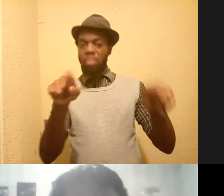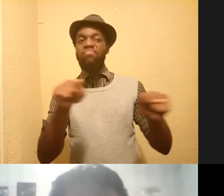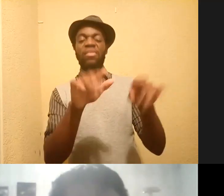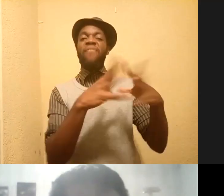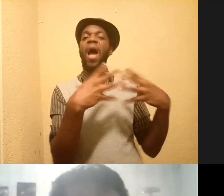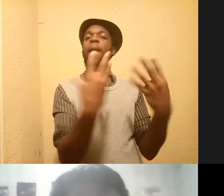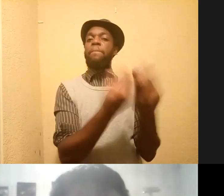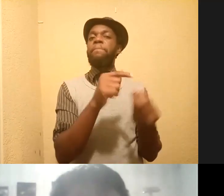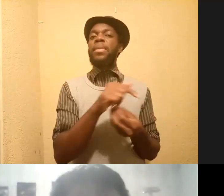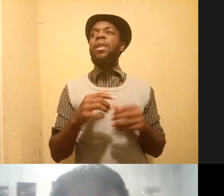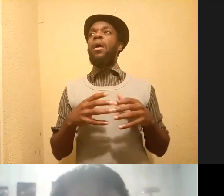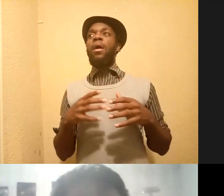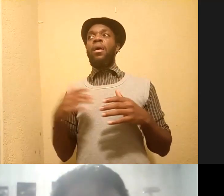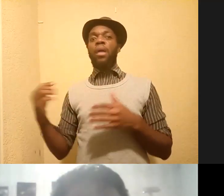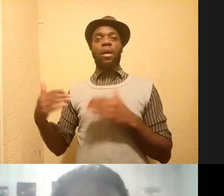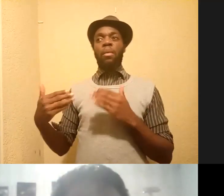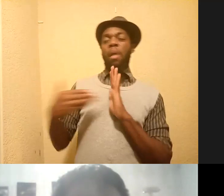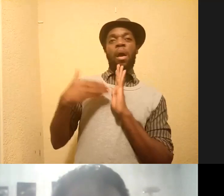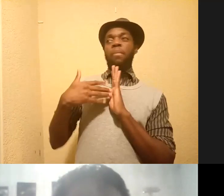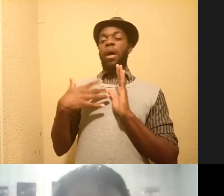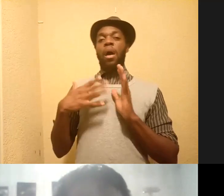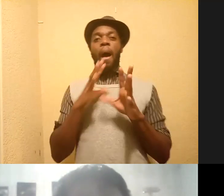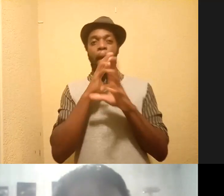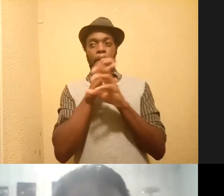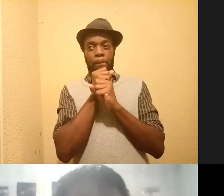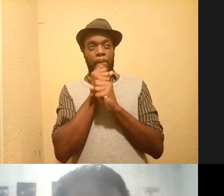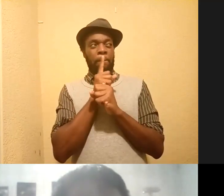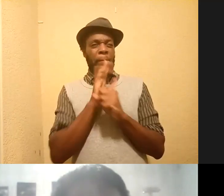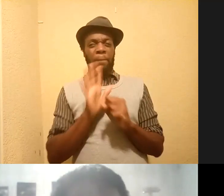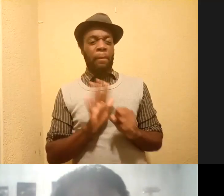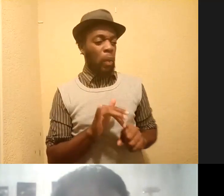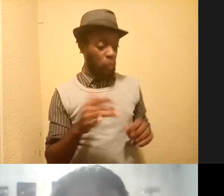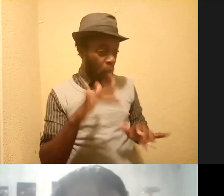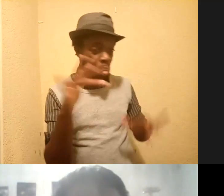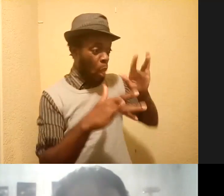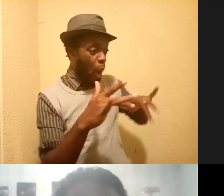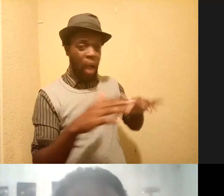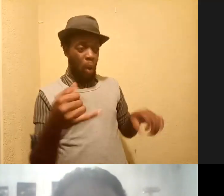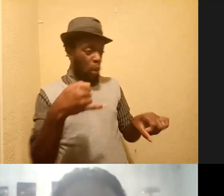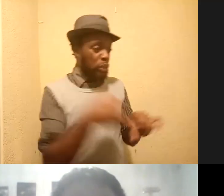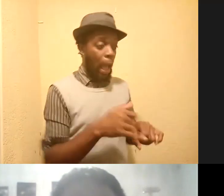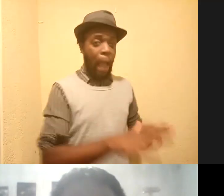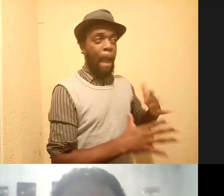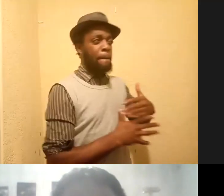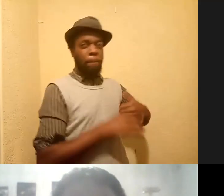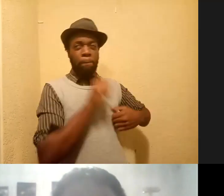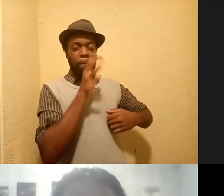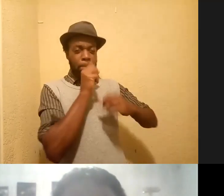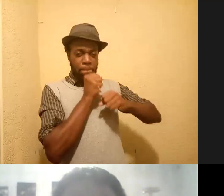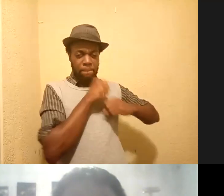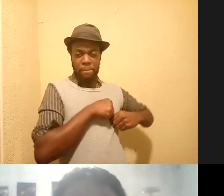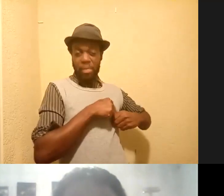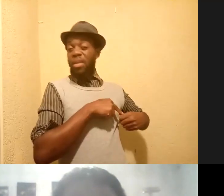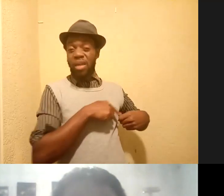muy guardados y eso lastima. Y cuando esto sucede, esto va trascendiendo en el resto de tu